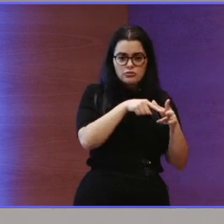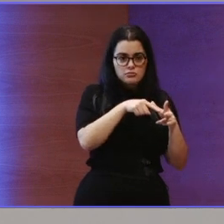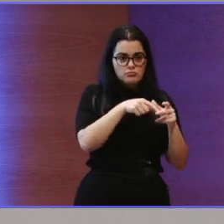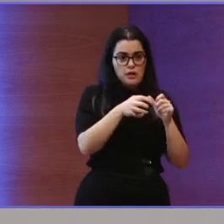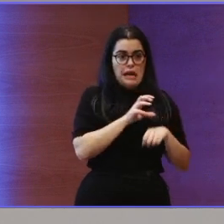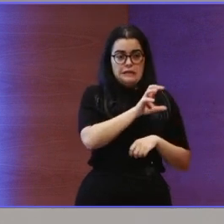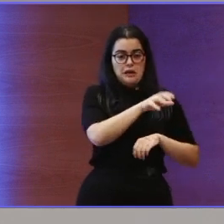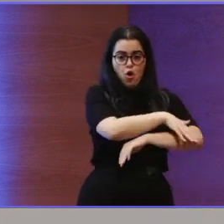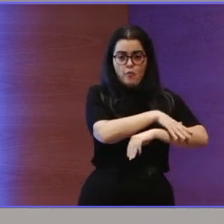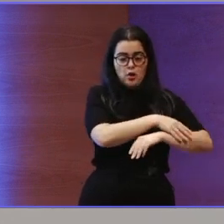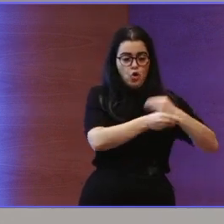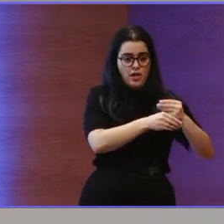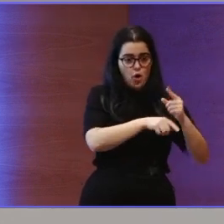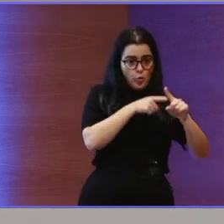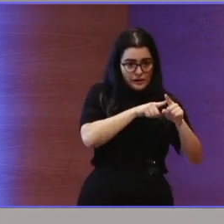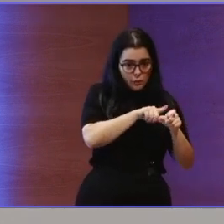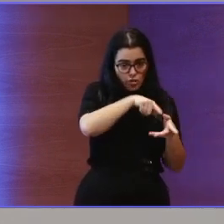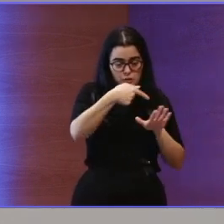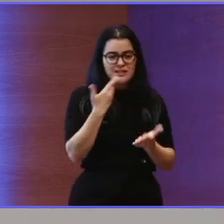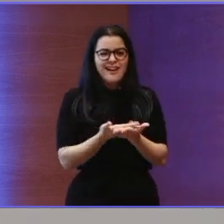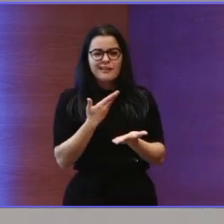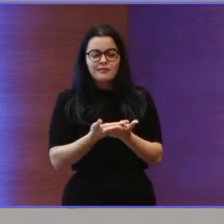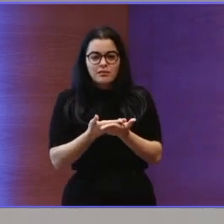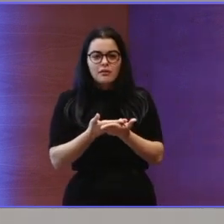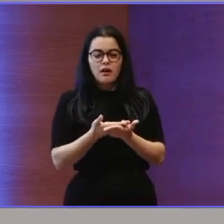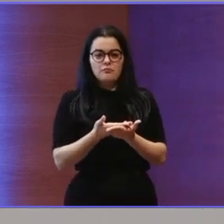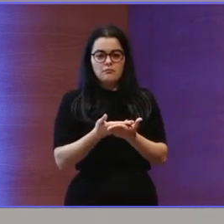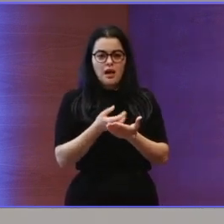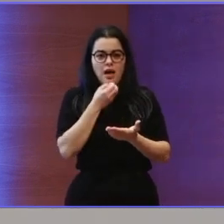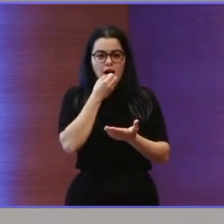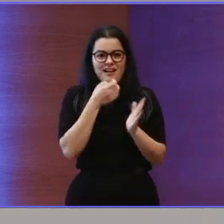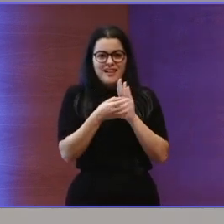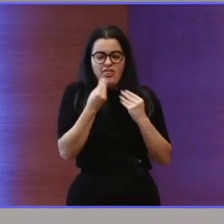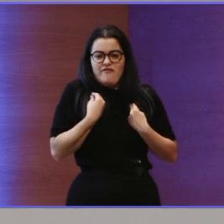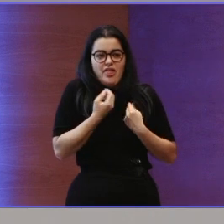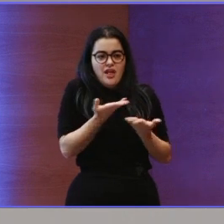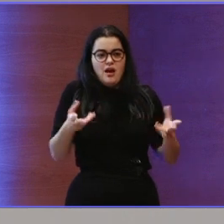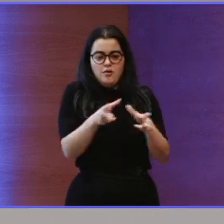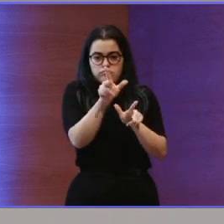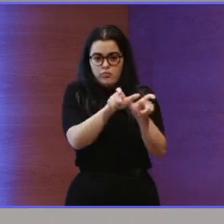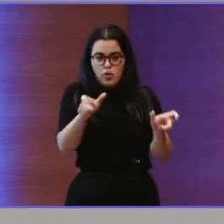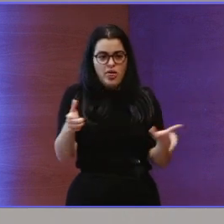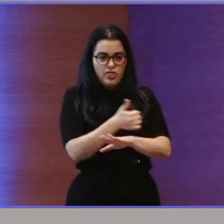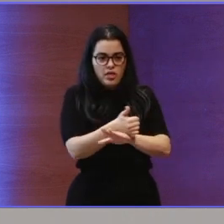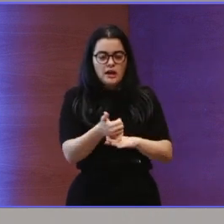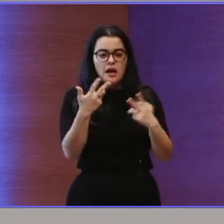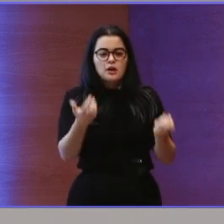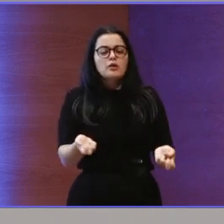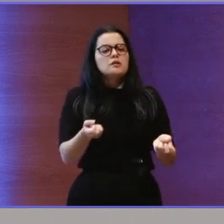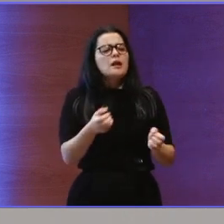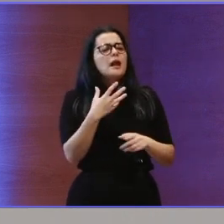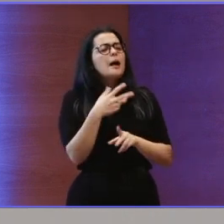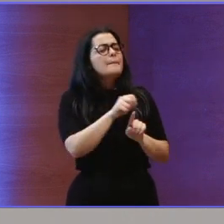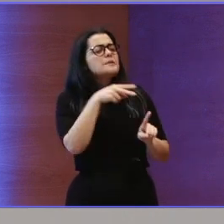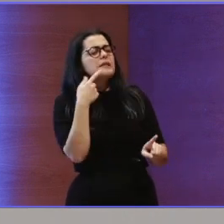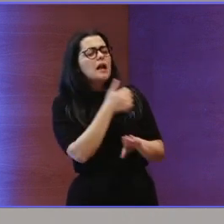estado para la garantía de derechos de ciudadanía no en general Bueno pues desde la perspectiva de la ciudadanía sería Cuánto